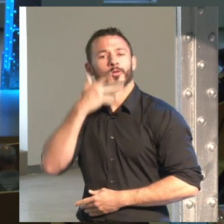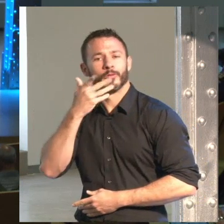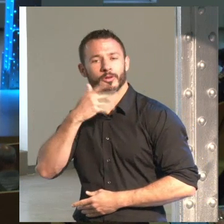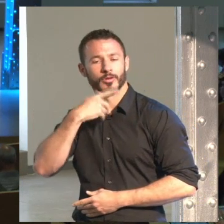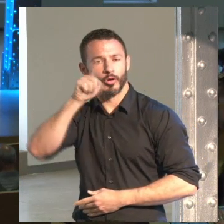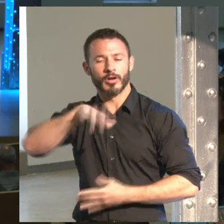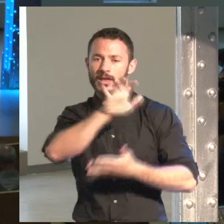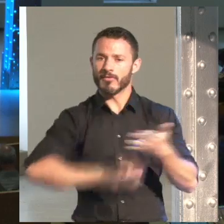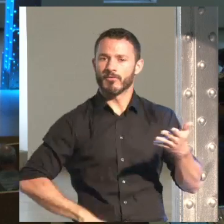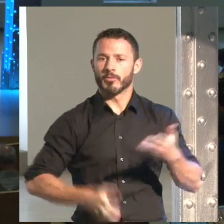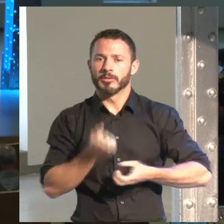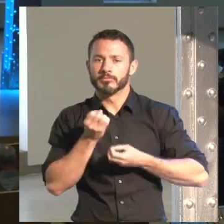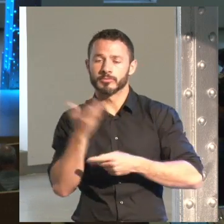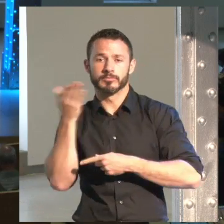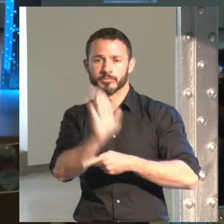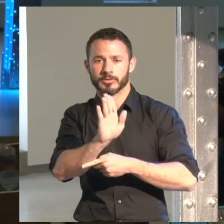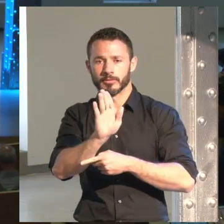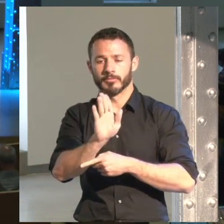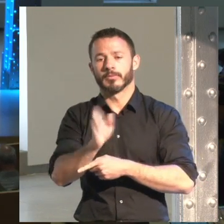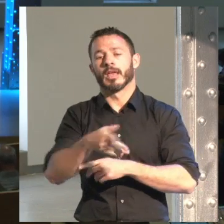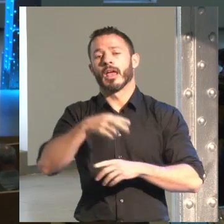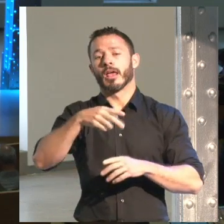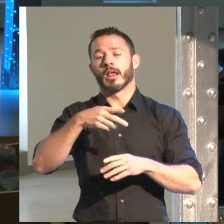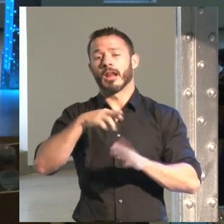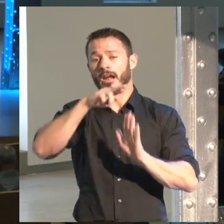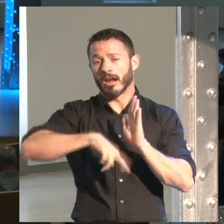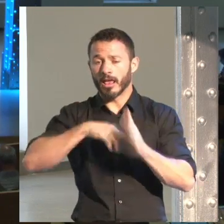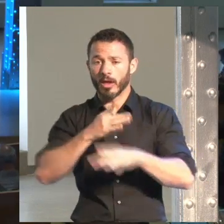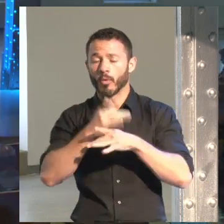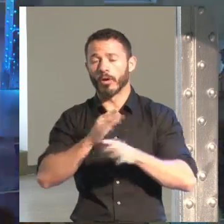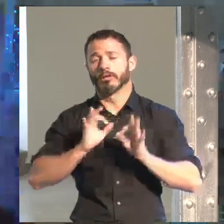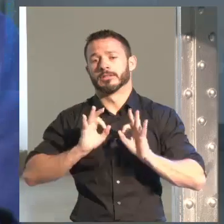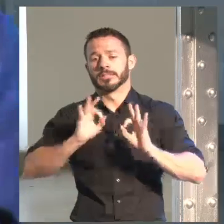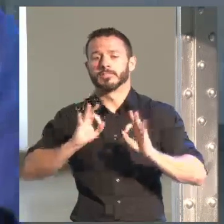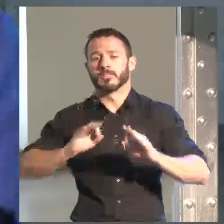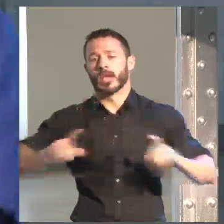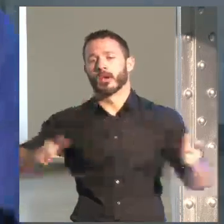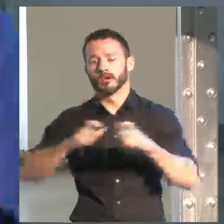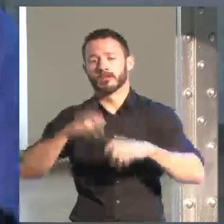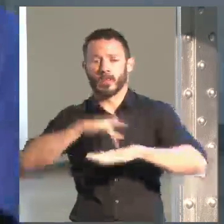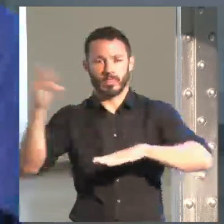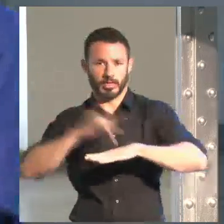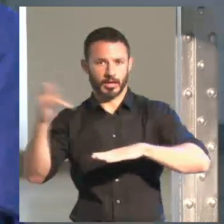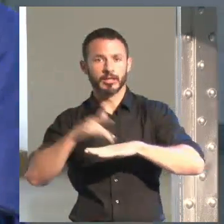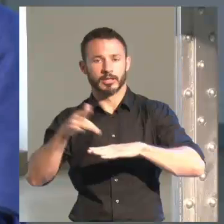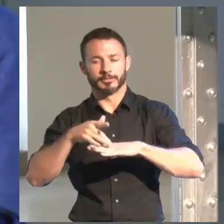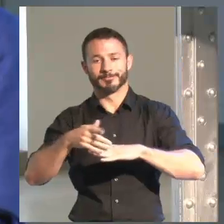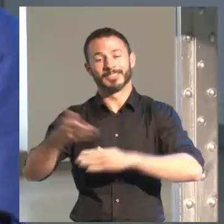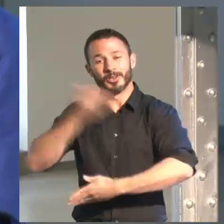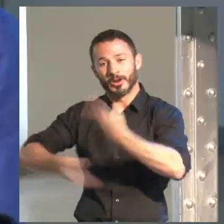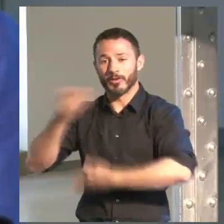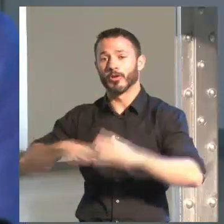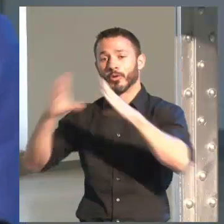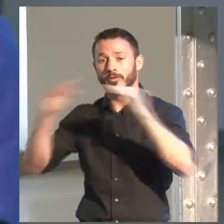hoy el informe Las reglas de juego en el ecosistema digital o Level Playing Field, que hemos realizado en colaboración con la Universidad